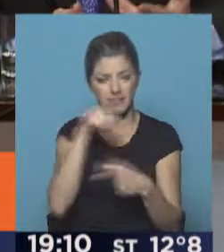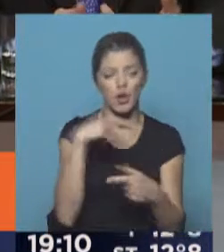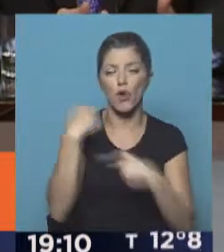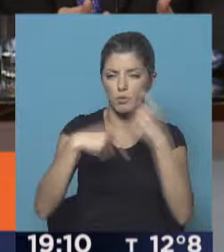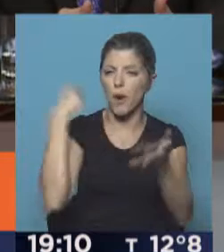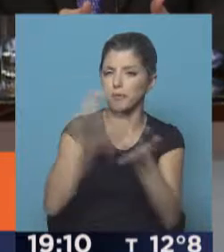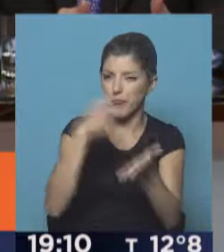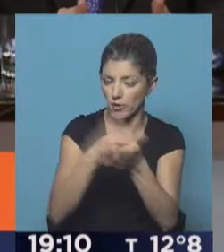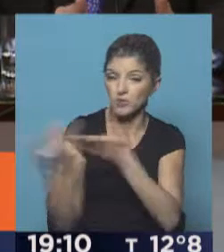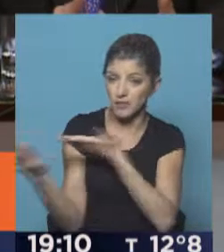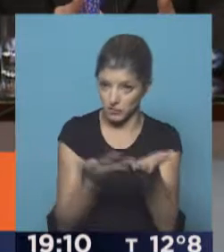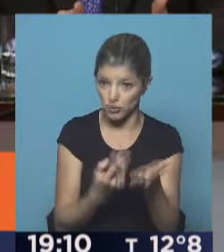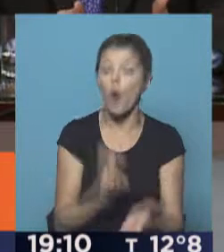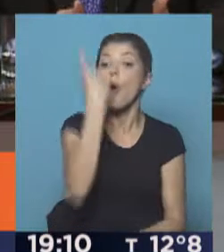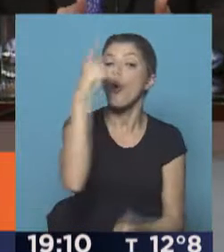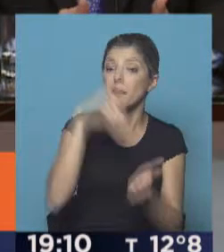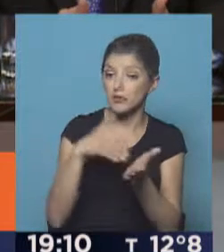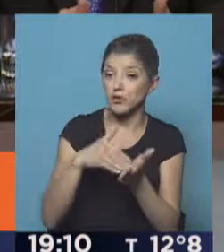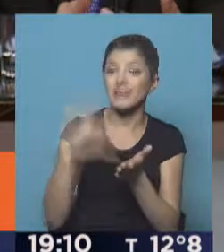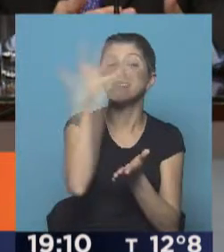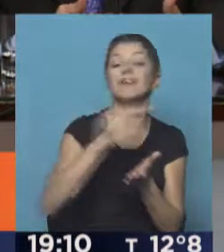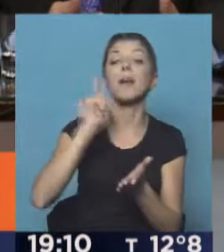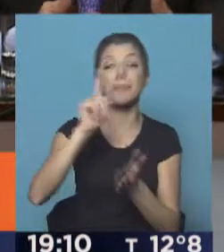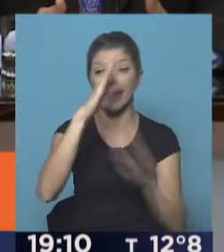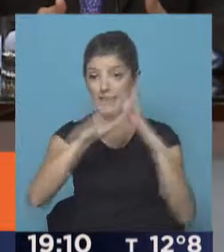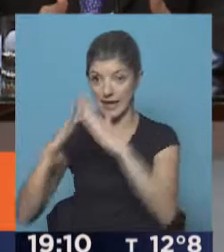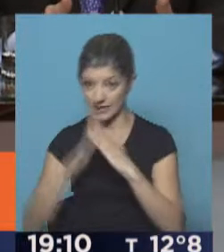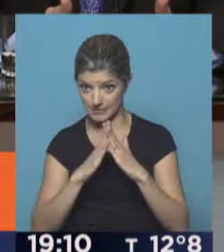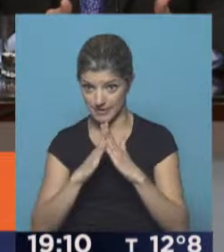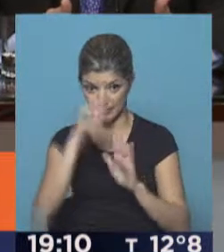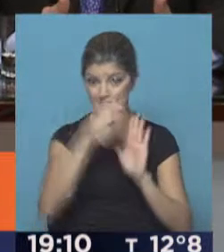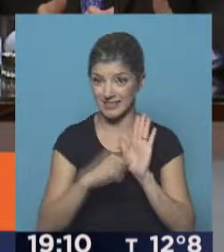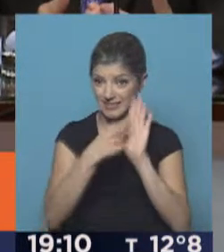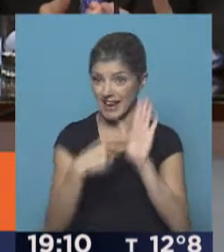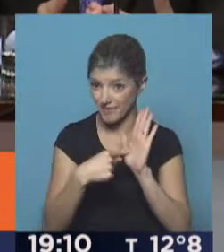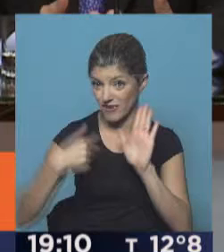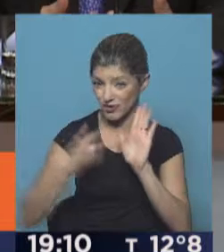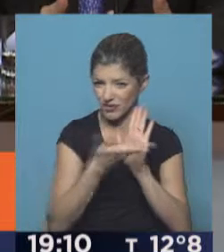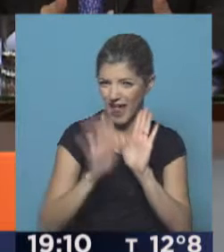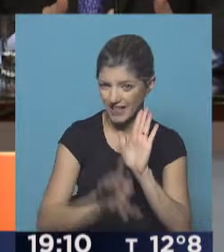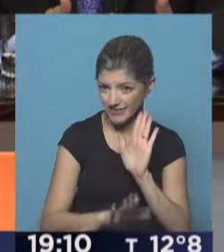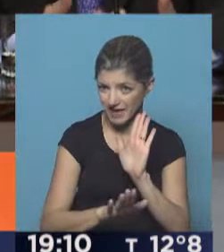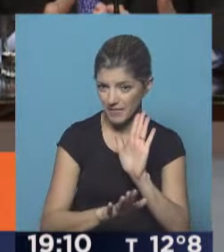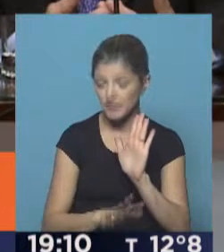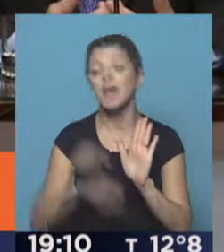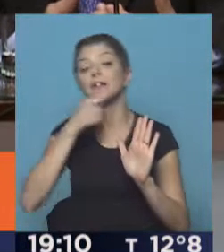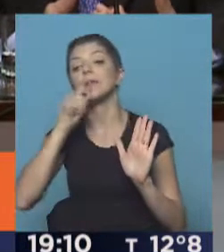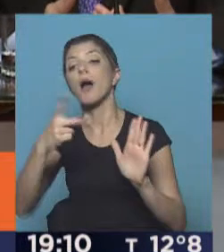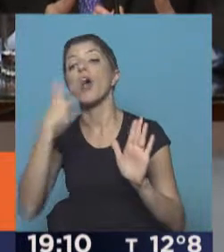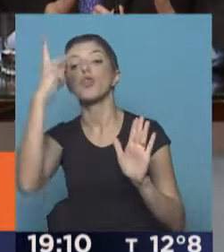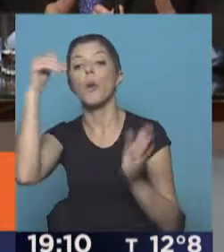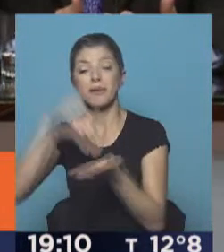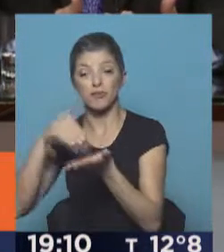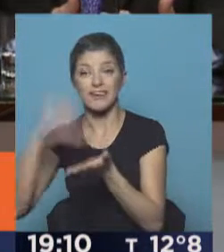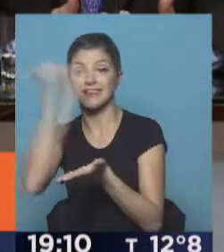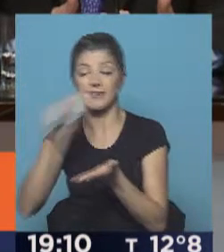que son 1,5 millones de hogares que tienen la tarifa social, que cuando se les suma de gas natural al 2.600.000 que reciben la